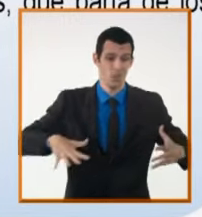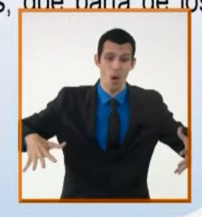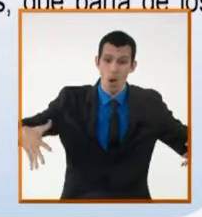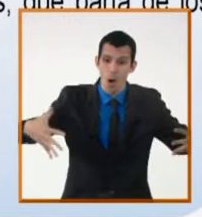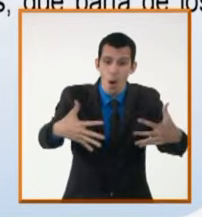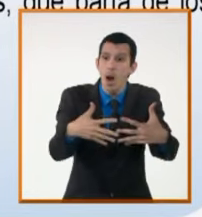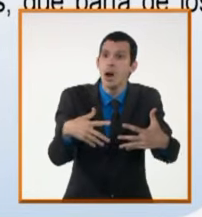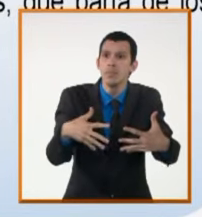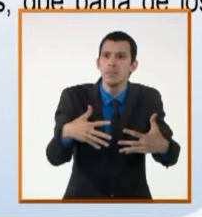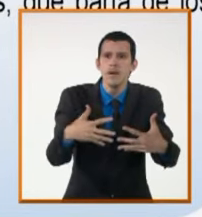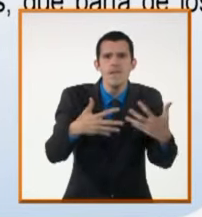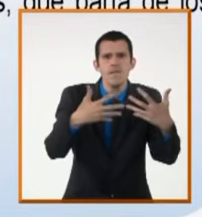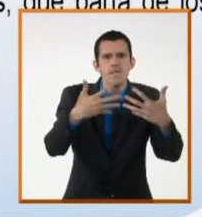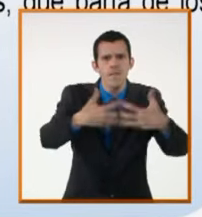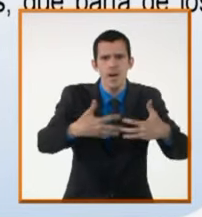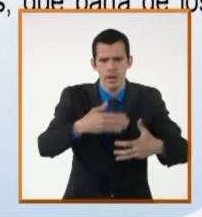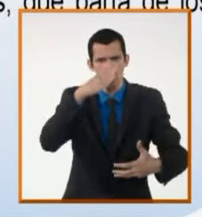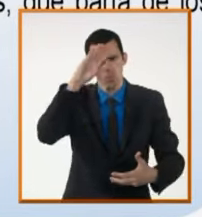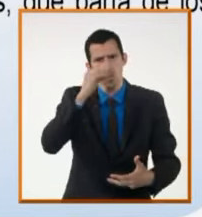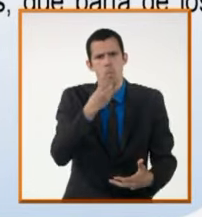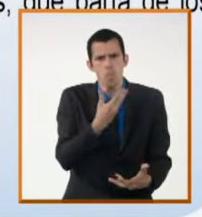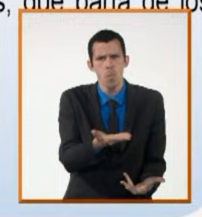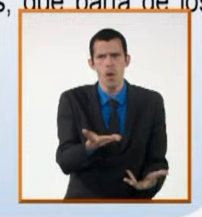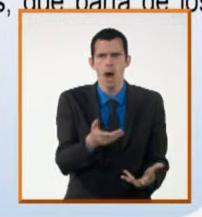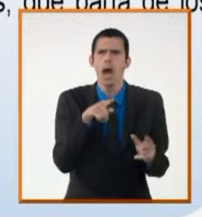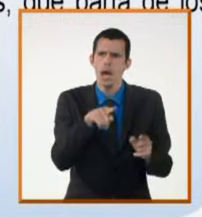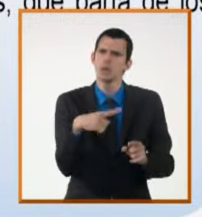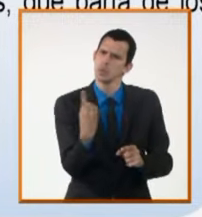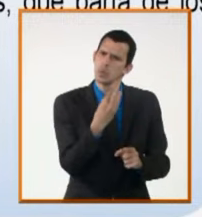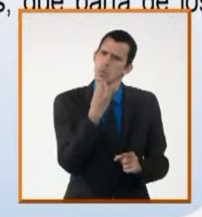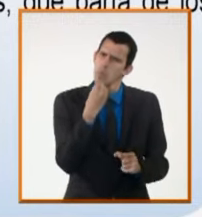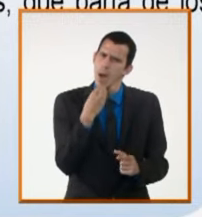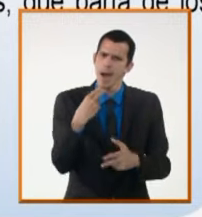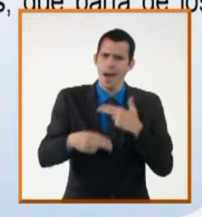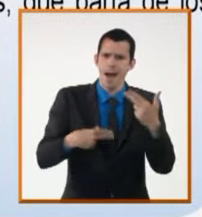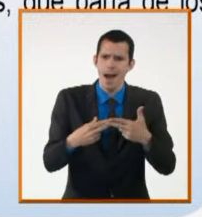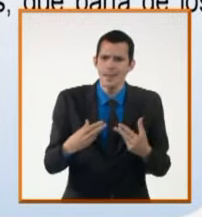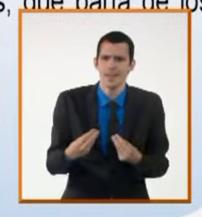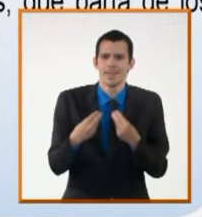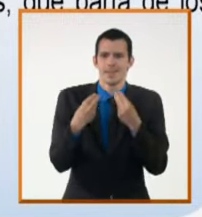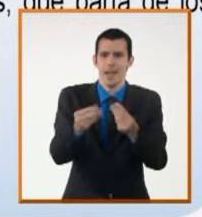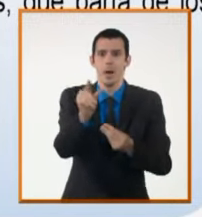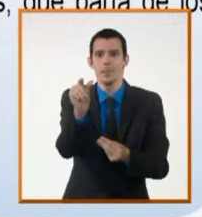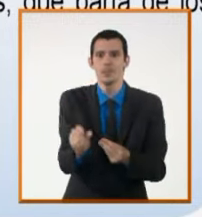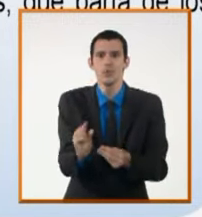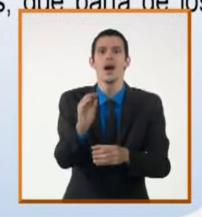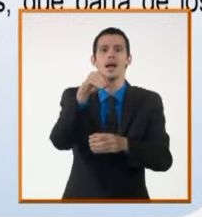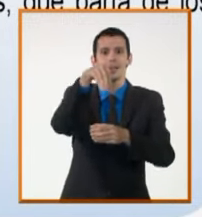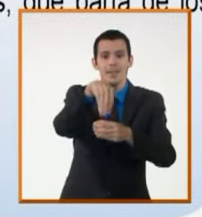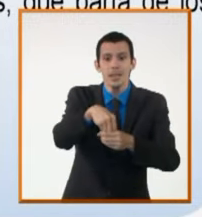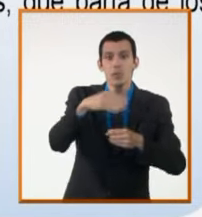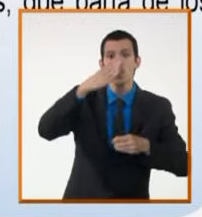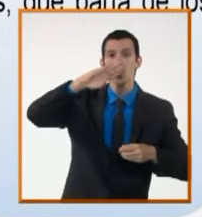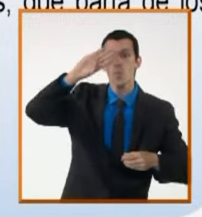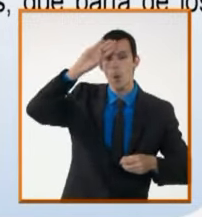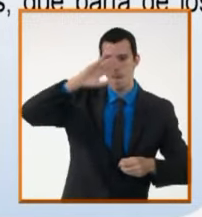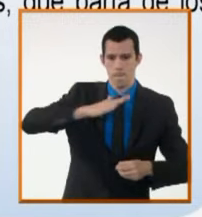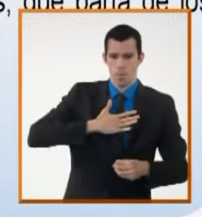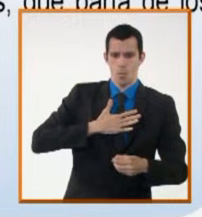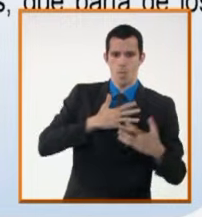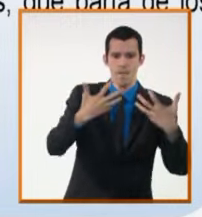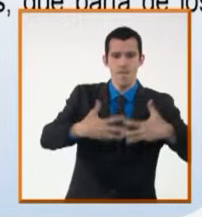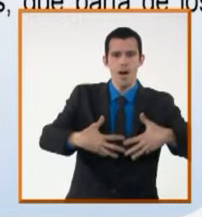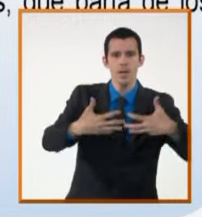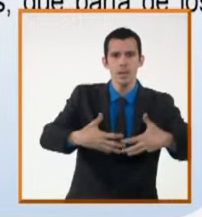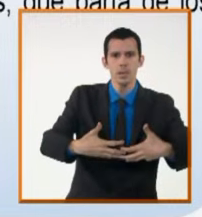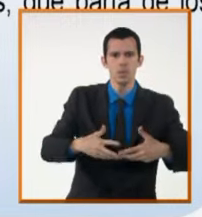son imprescindibles y que pudiéramos estimular la importación de materias primas para ampliar las